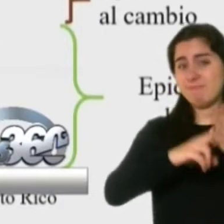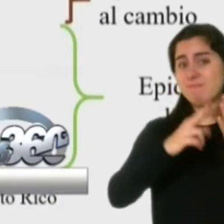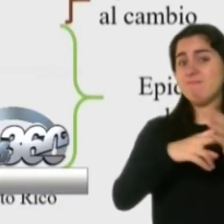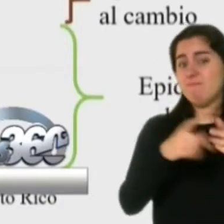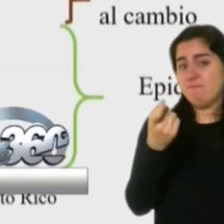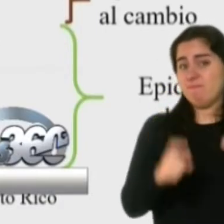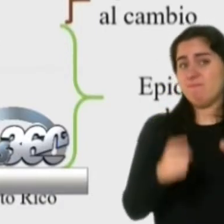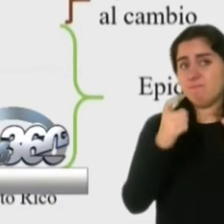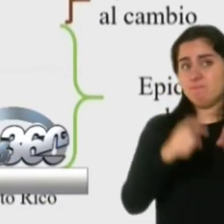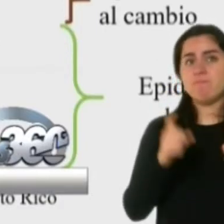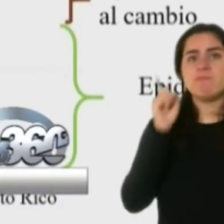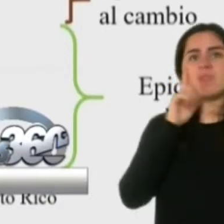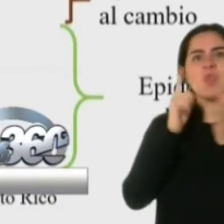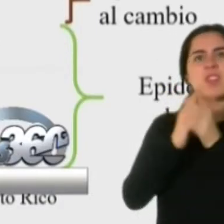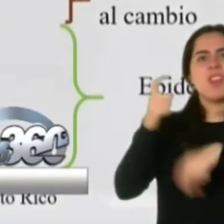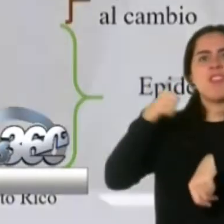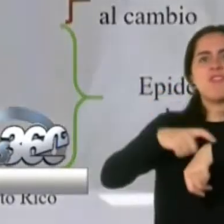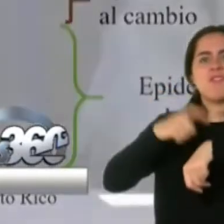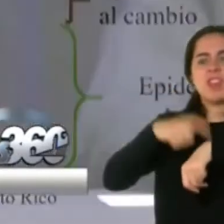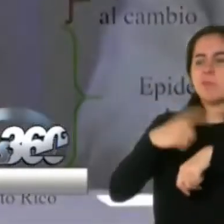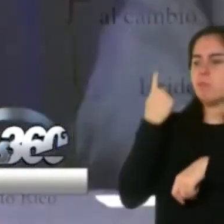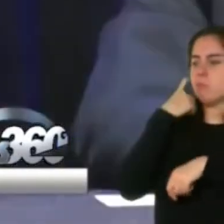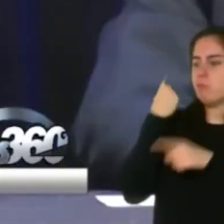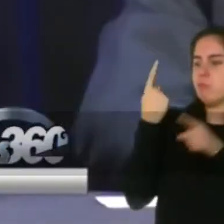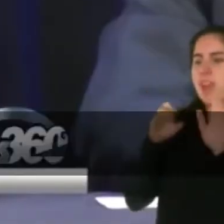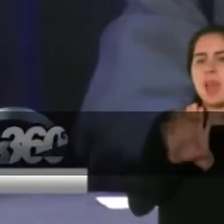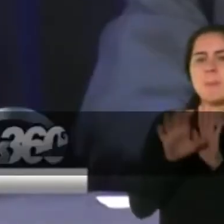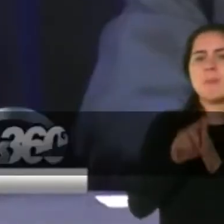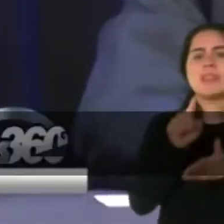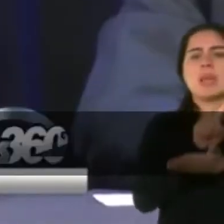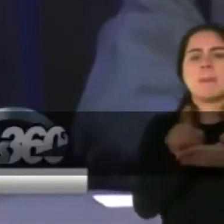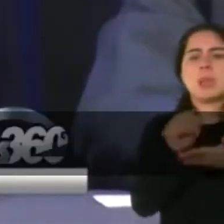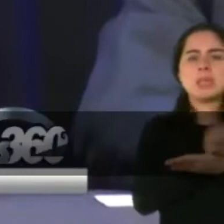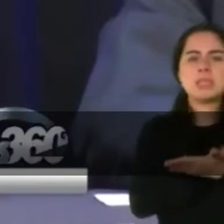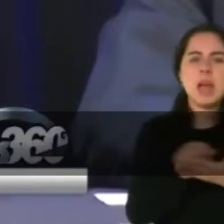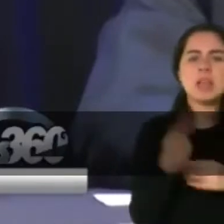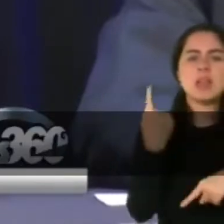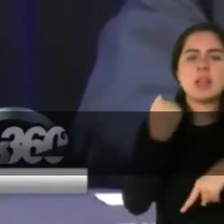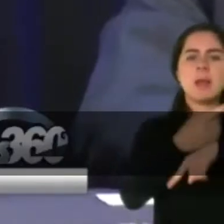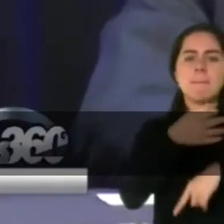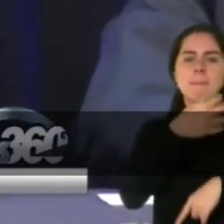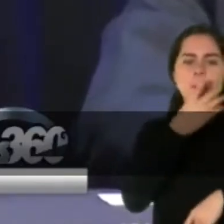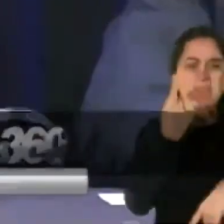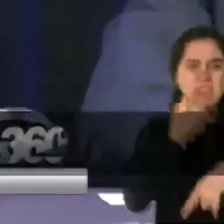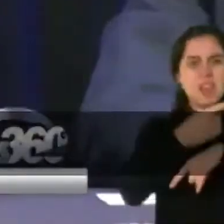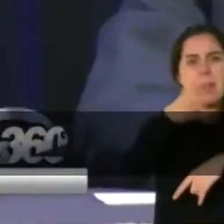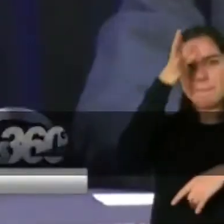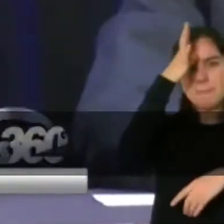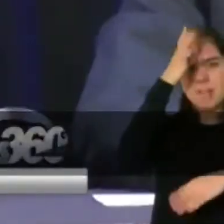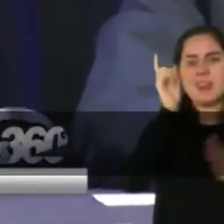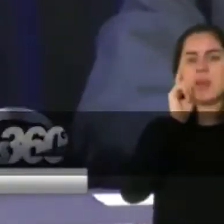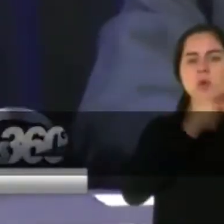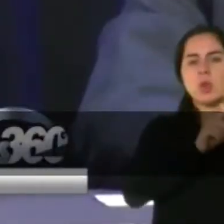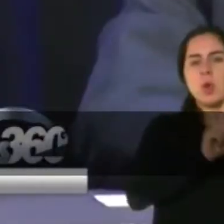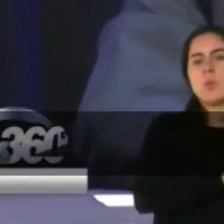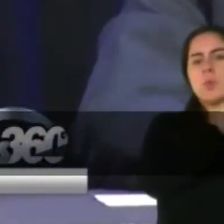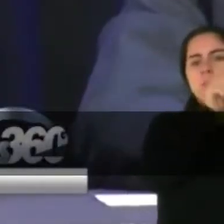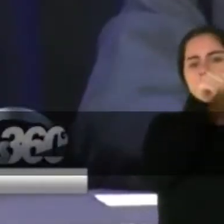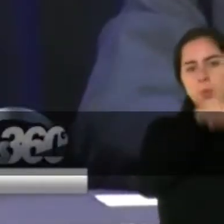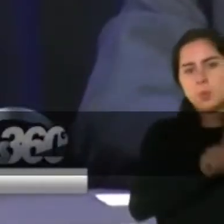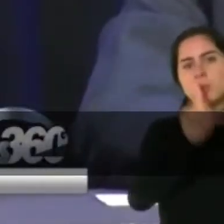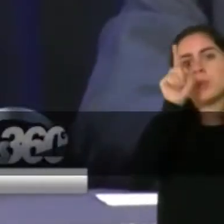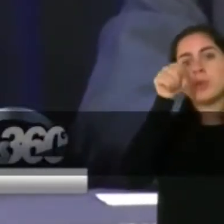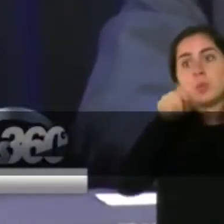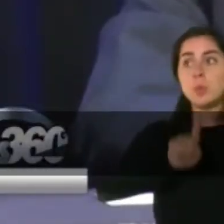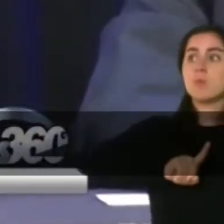estas últimas semanas, Día de las Madres, Semana Santa, etcétera, etcétera. Y vemos ese subida, esa bajada, ¿no? Pero si nos fijamos en la